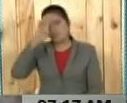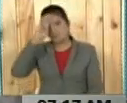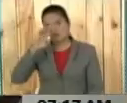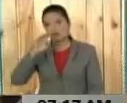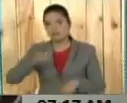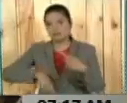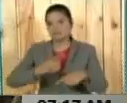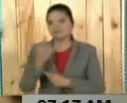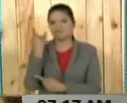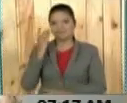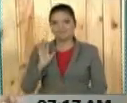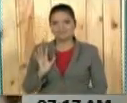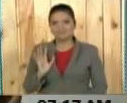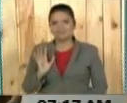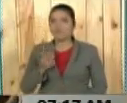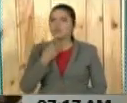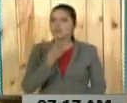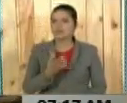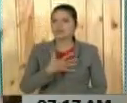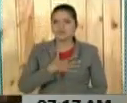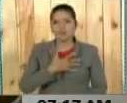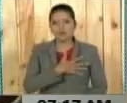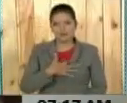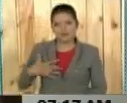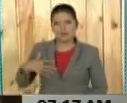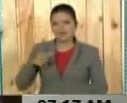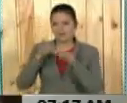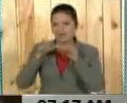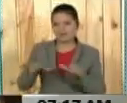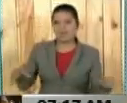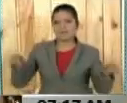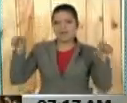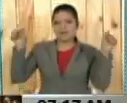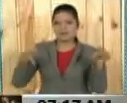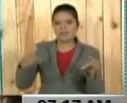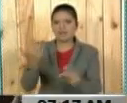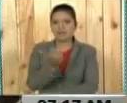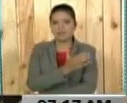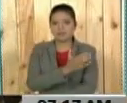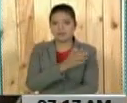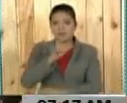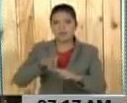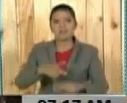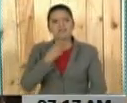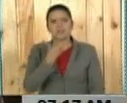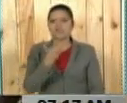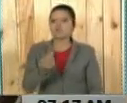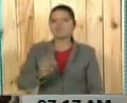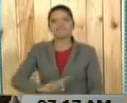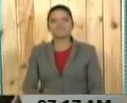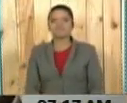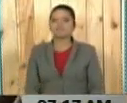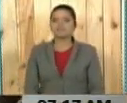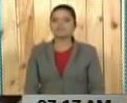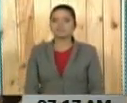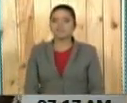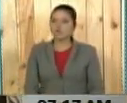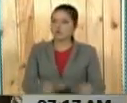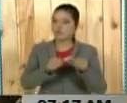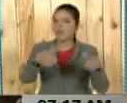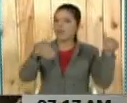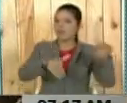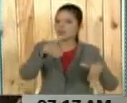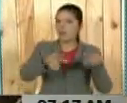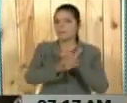pelota. Ellos dicen, yo quiero que venga el Vaticano, vino el Vaticano. Entonces tú ahora no puedes decir, no, nosotros no vamos a abandonar ni la agenda electoral, ni